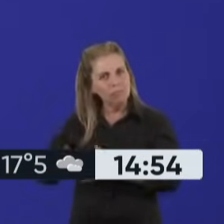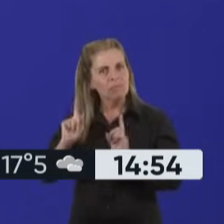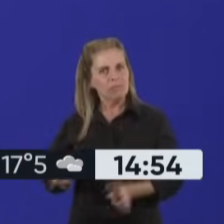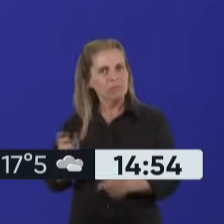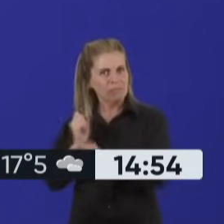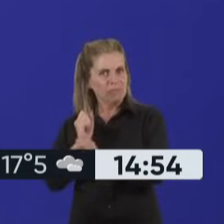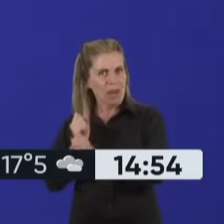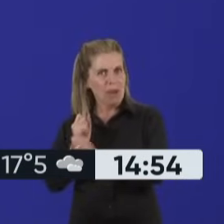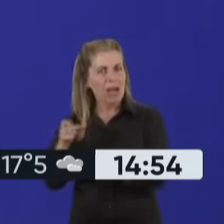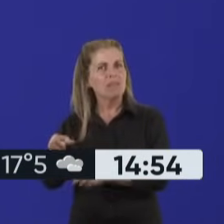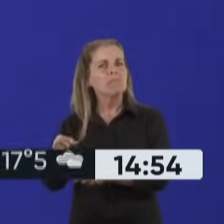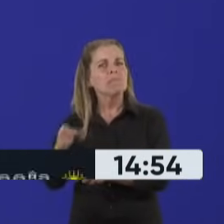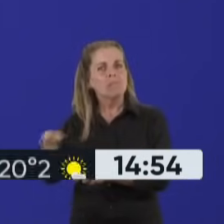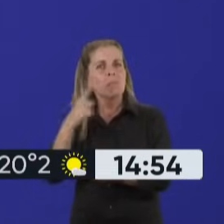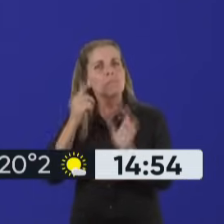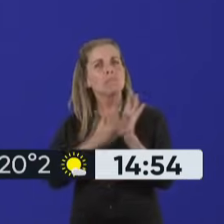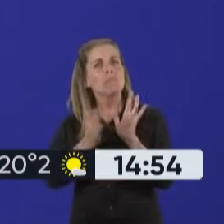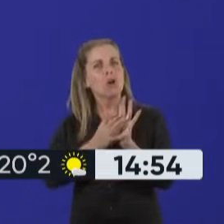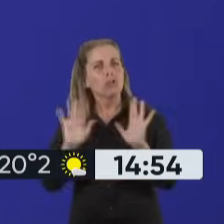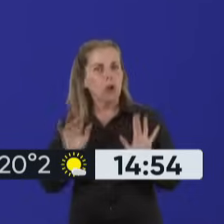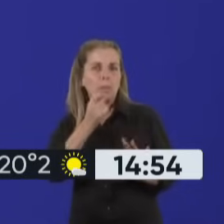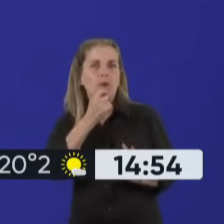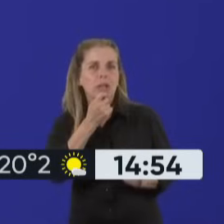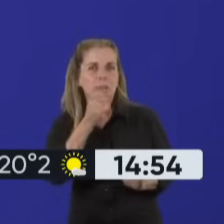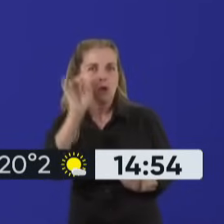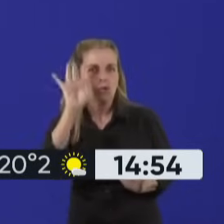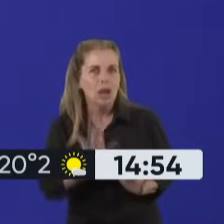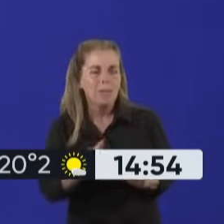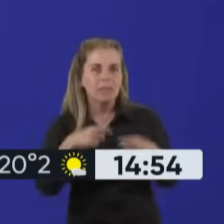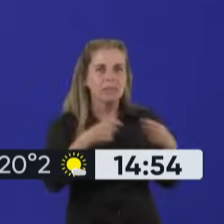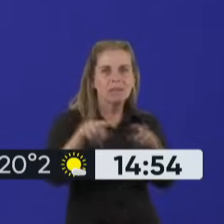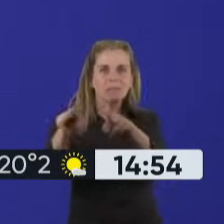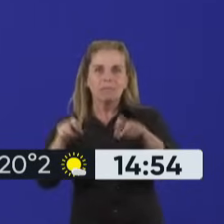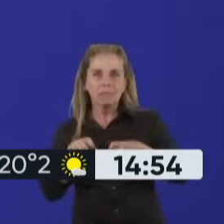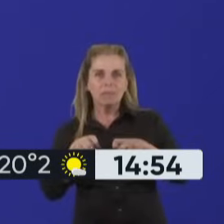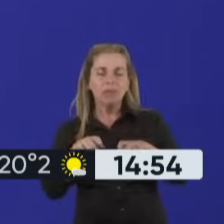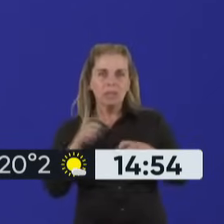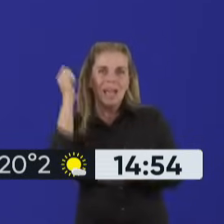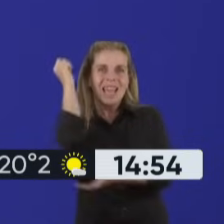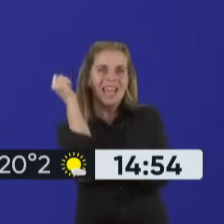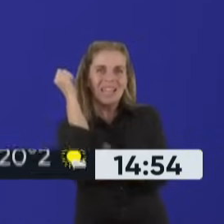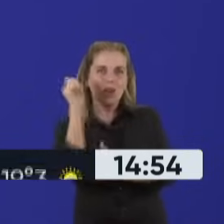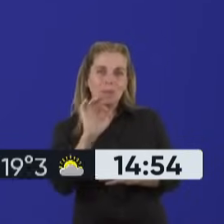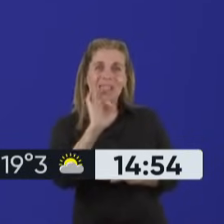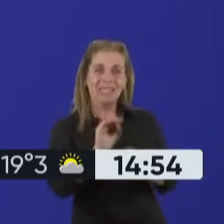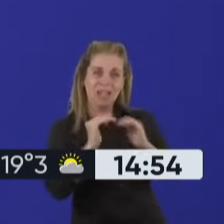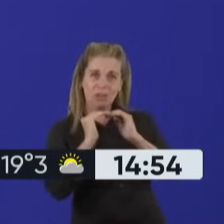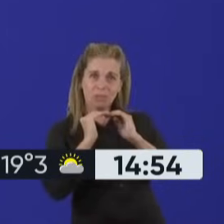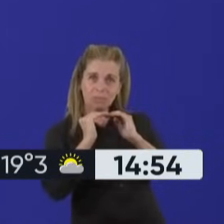Federal, y mostró que con solo alcanzar el equilibrio fiscal, la economía argentina